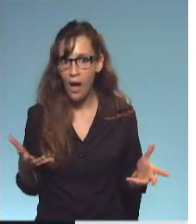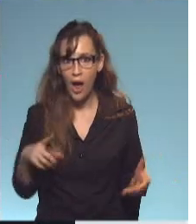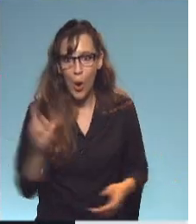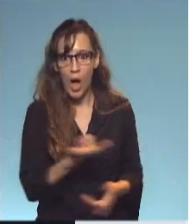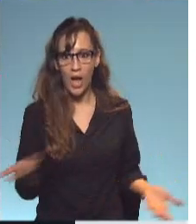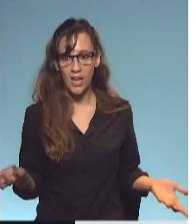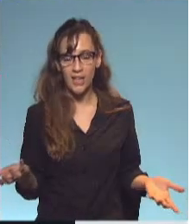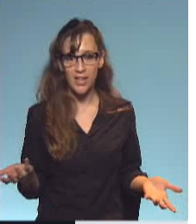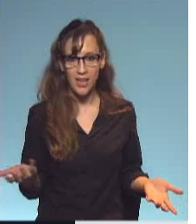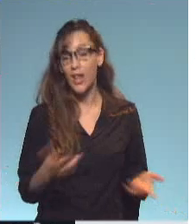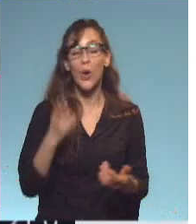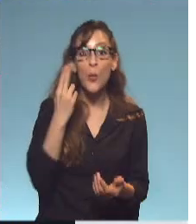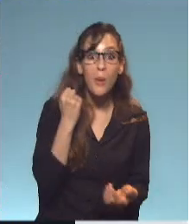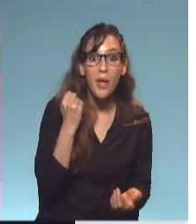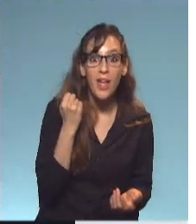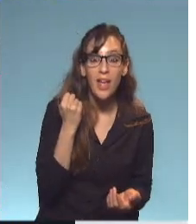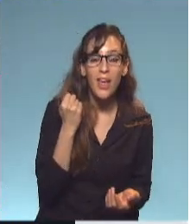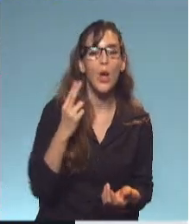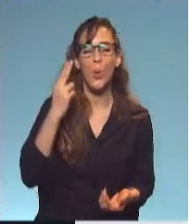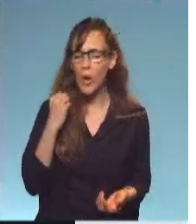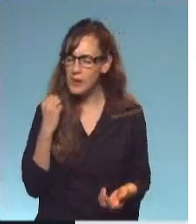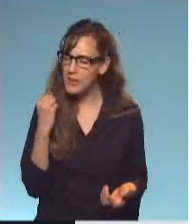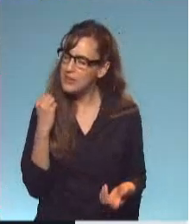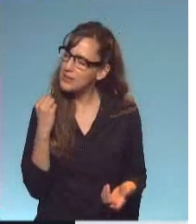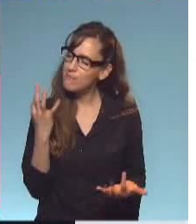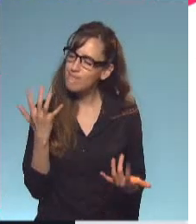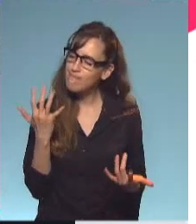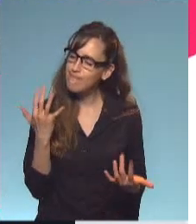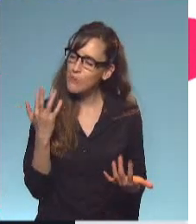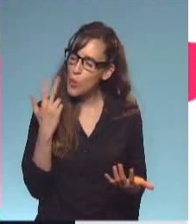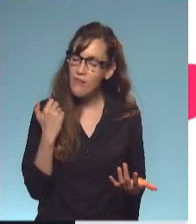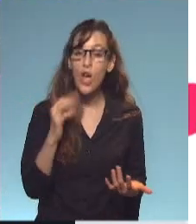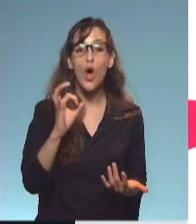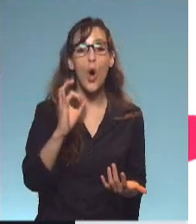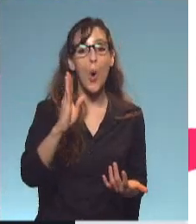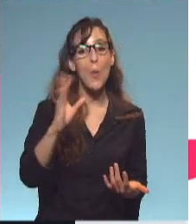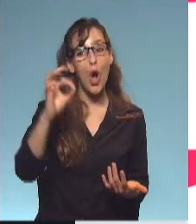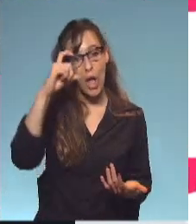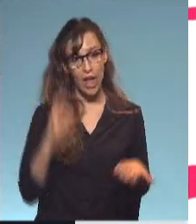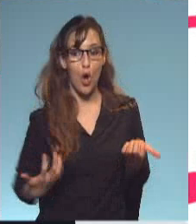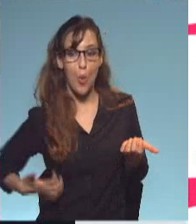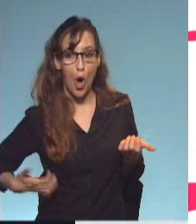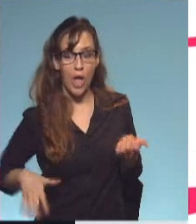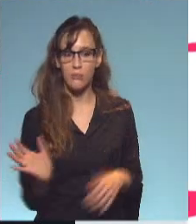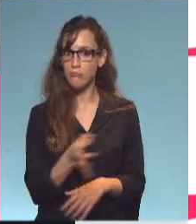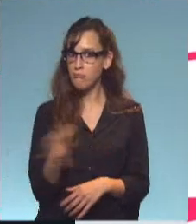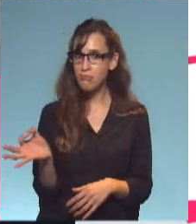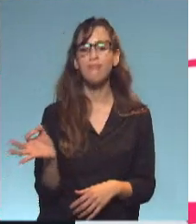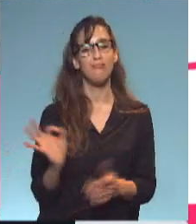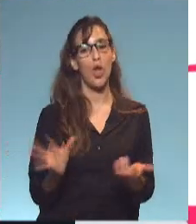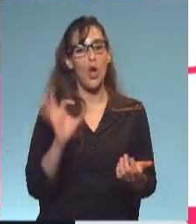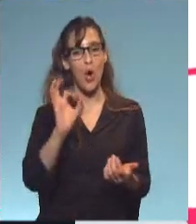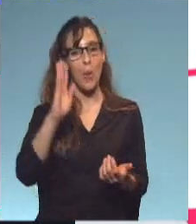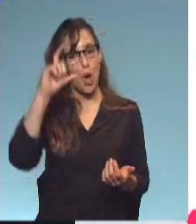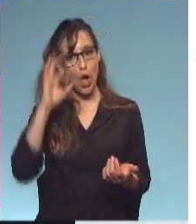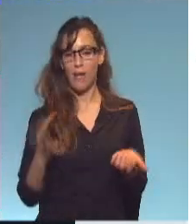Correcto. Correcto. La 9. La 9 es oboe. ¡Vamos! ¡Correcto! Que es un instrumento musical